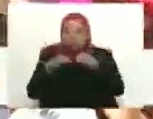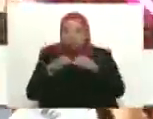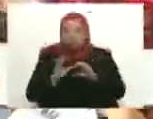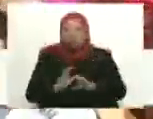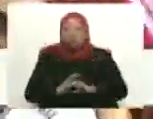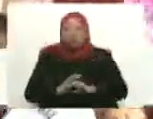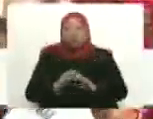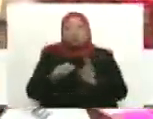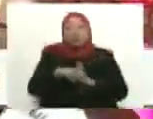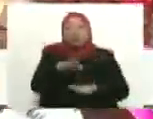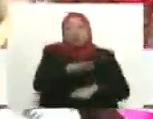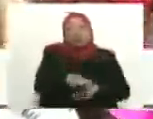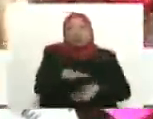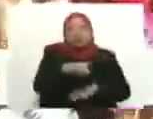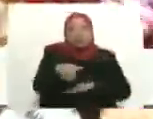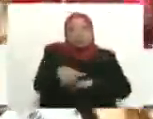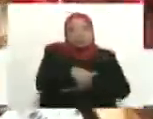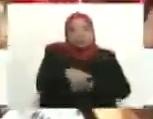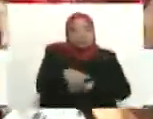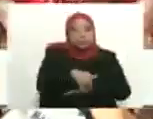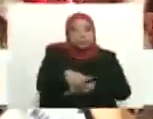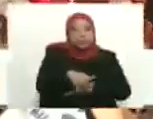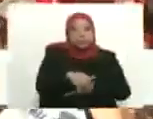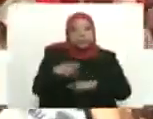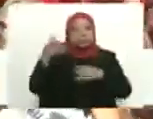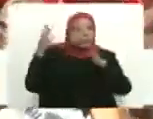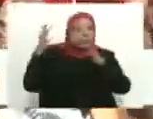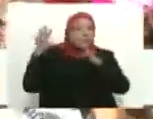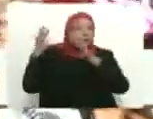¿Dónde están los equipos de las calles?